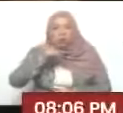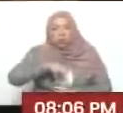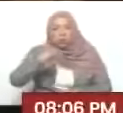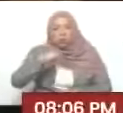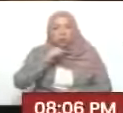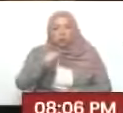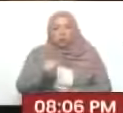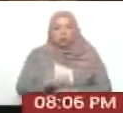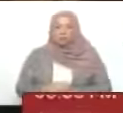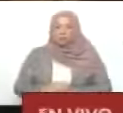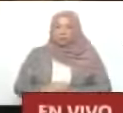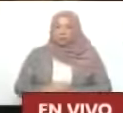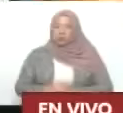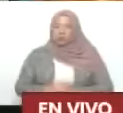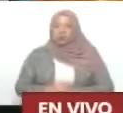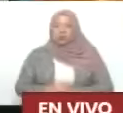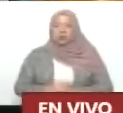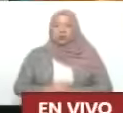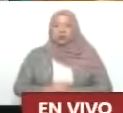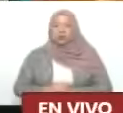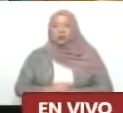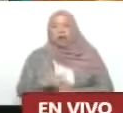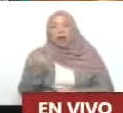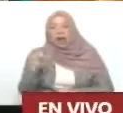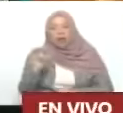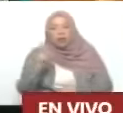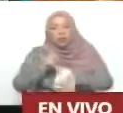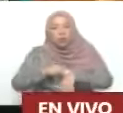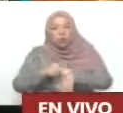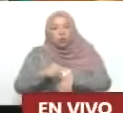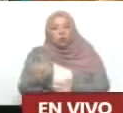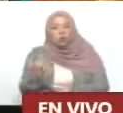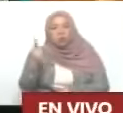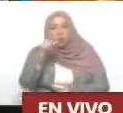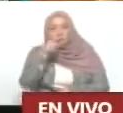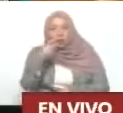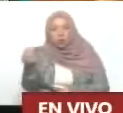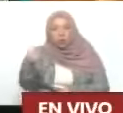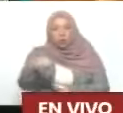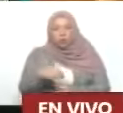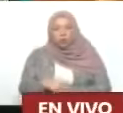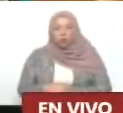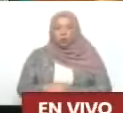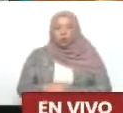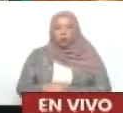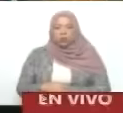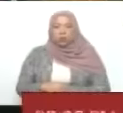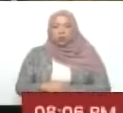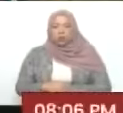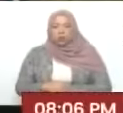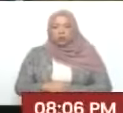Juan Carlos. ¿Me da tiempo a una pregunta? Te da tiempo para una y más. Quiero hacer una pregunta.